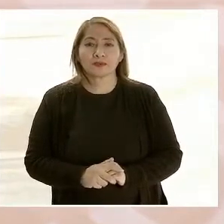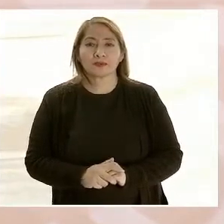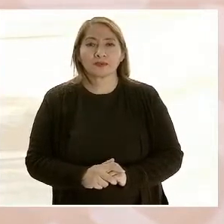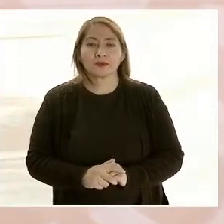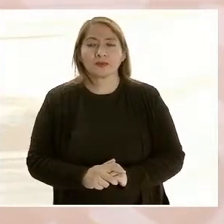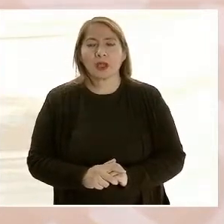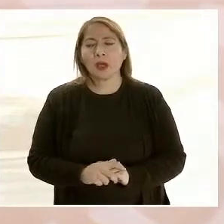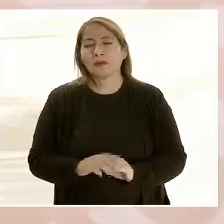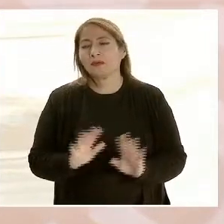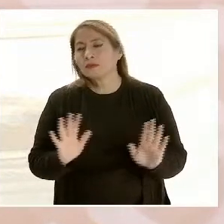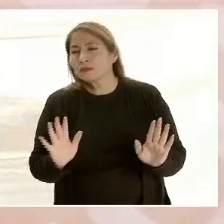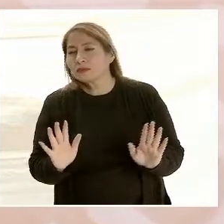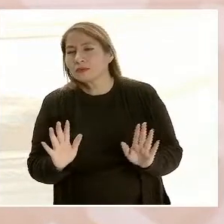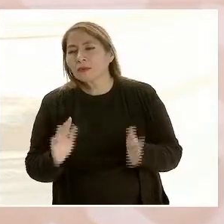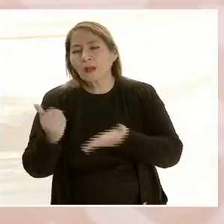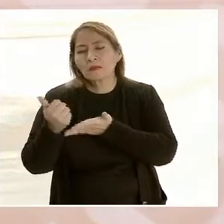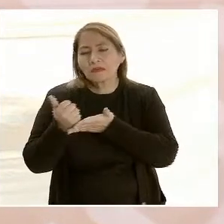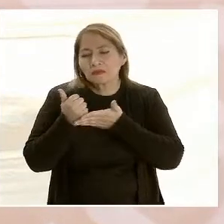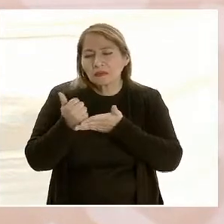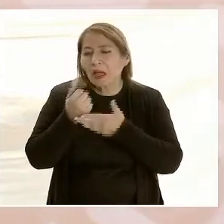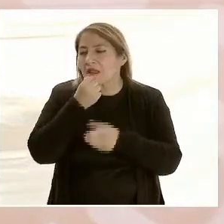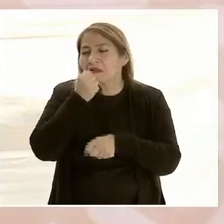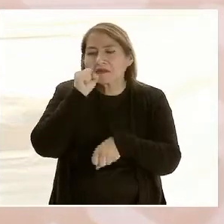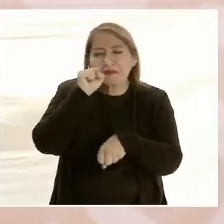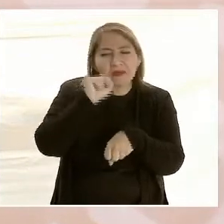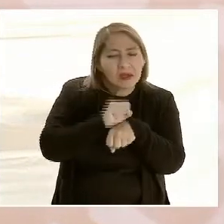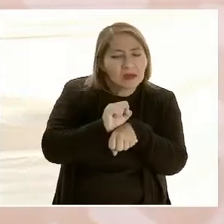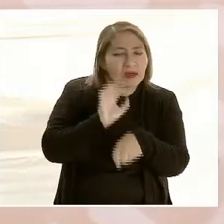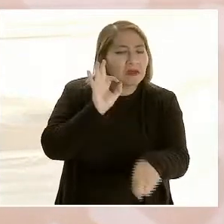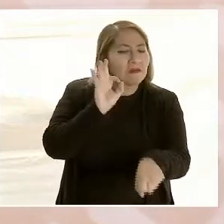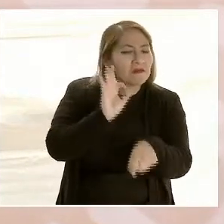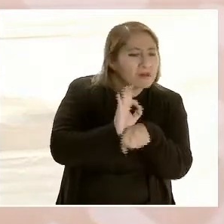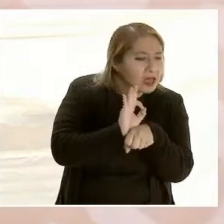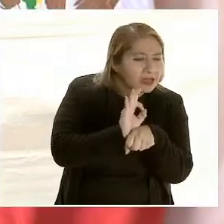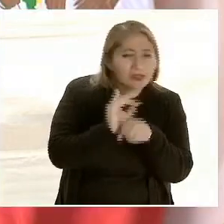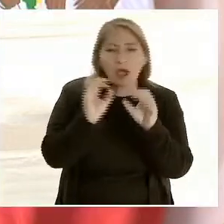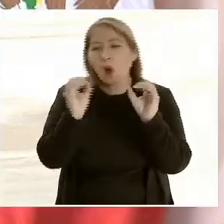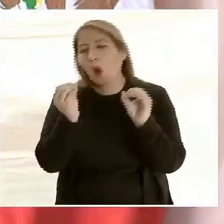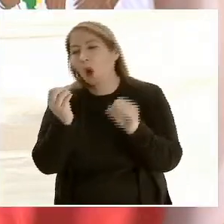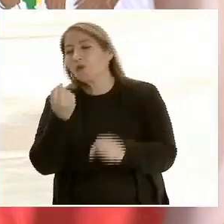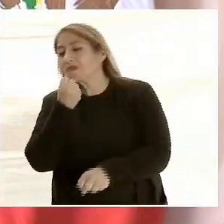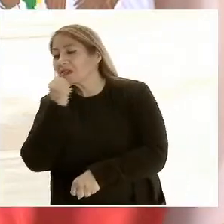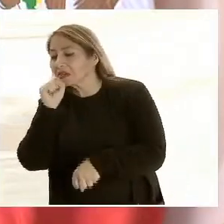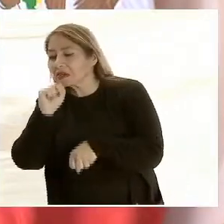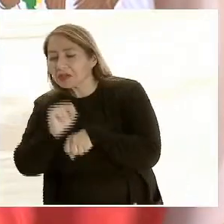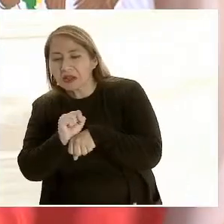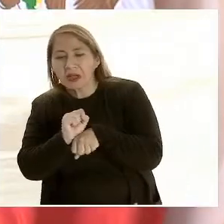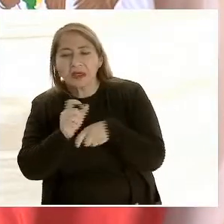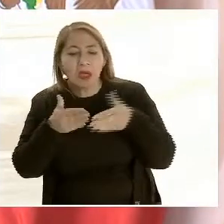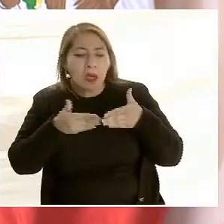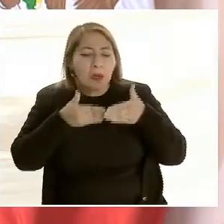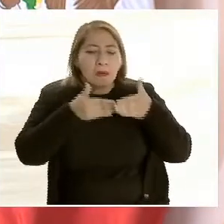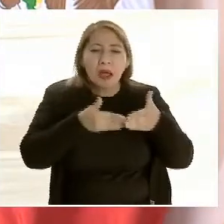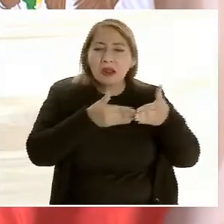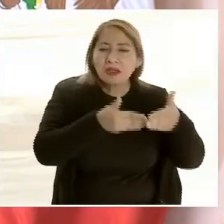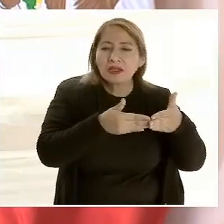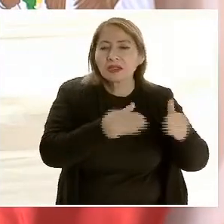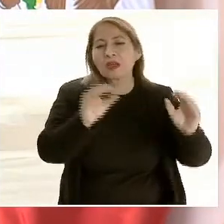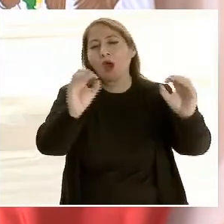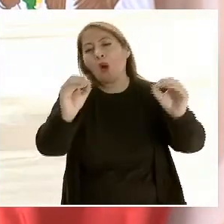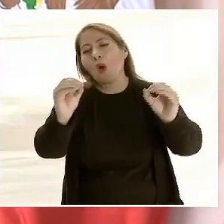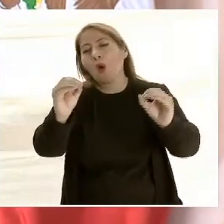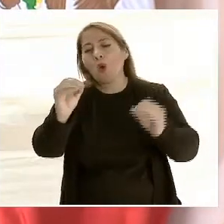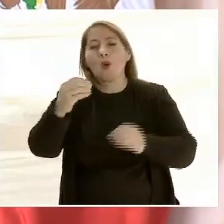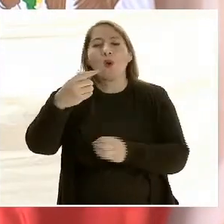nos ayuda la Secretaría de la Defensa, la Secretaría de Marina, la Guardia Nacional,